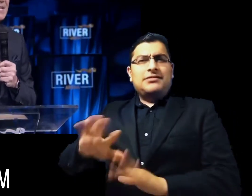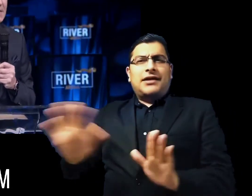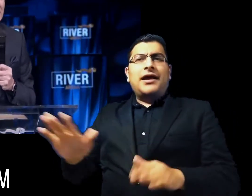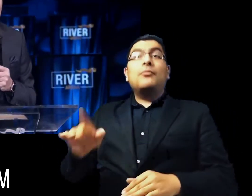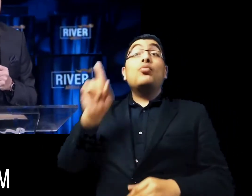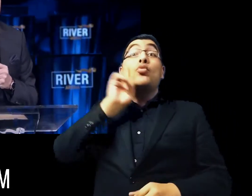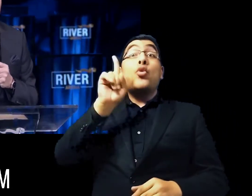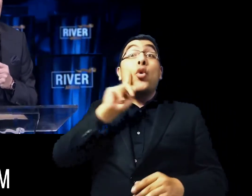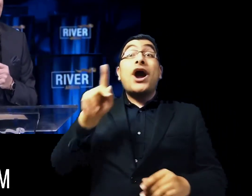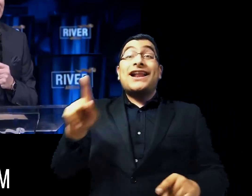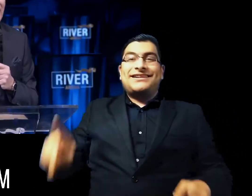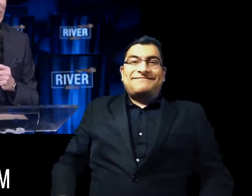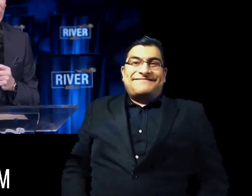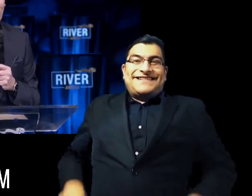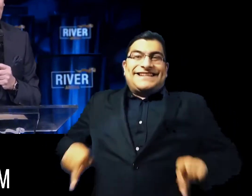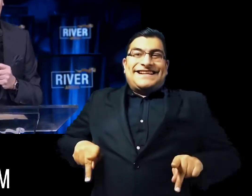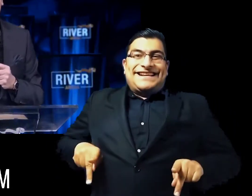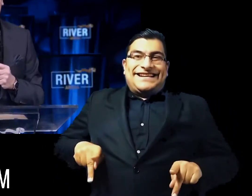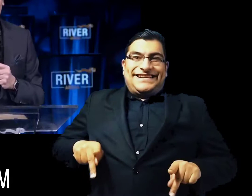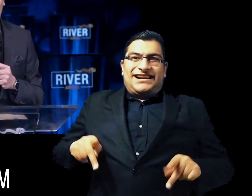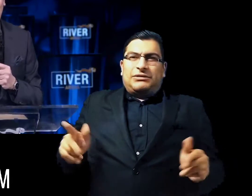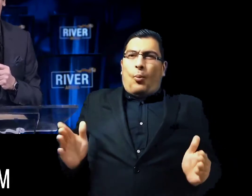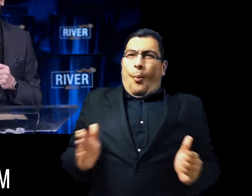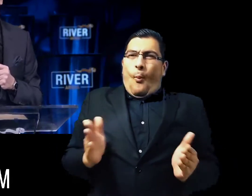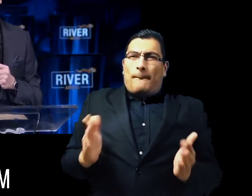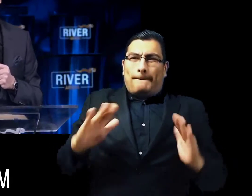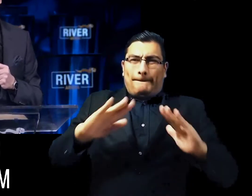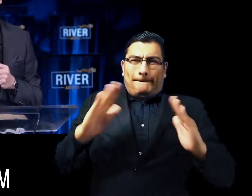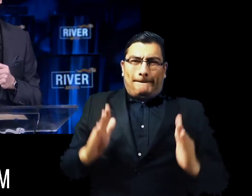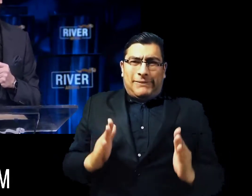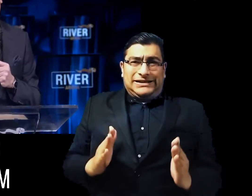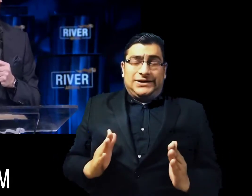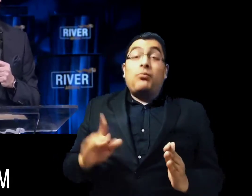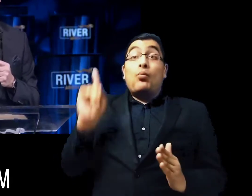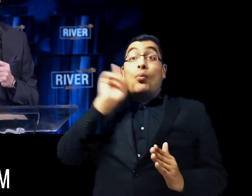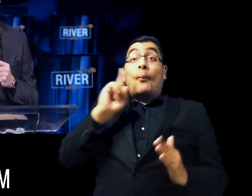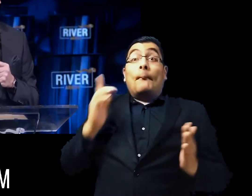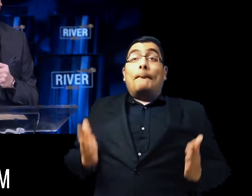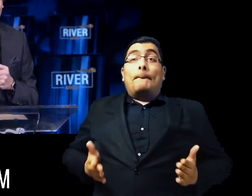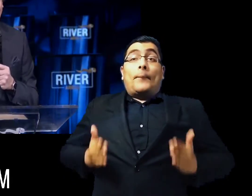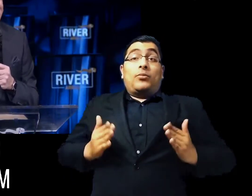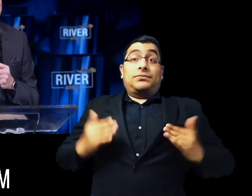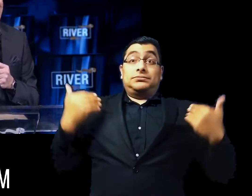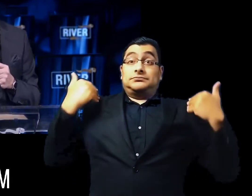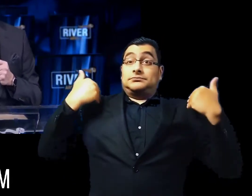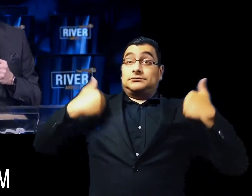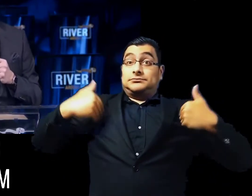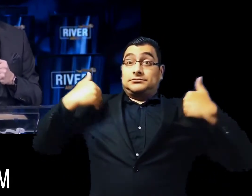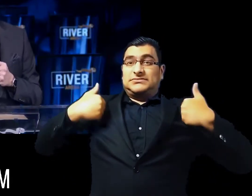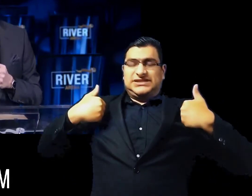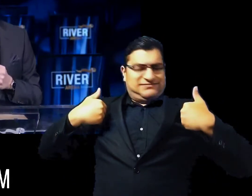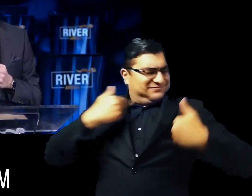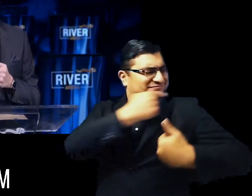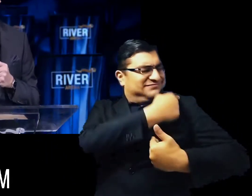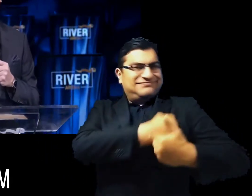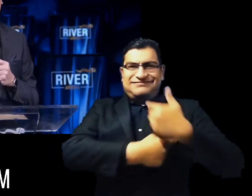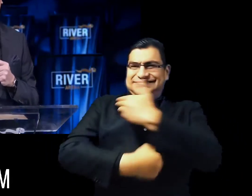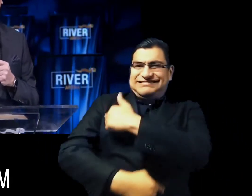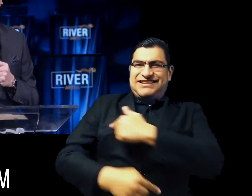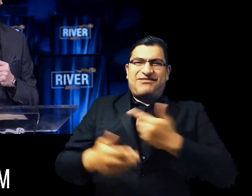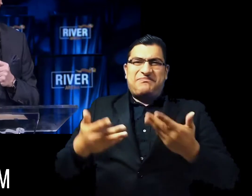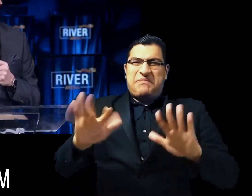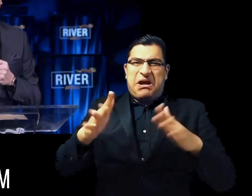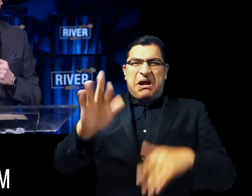vestía jeans apretados, una camiseta ajustada sin mangas, más o menos lo